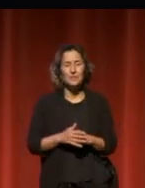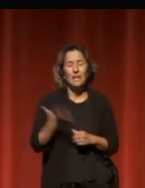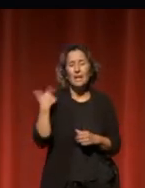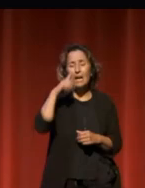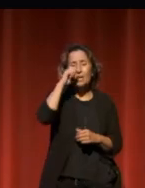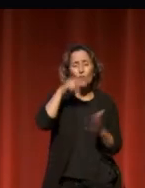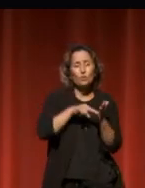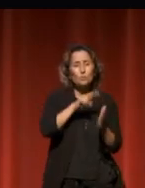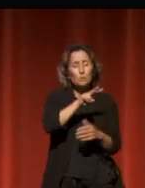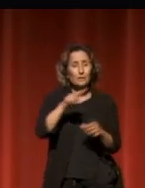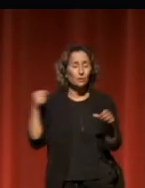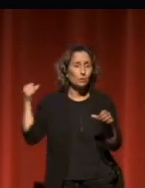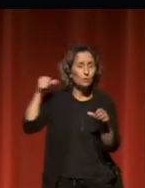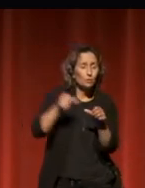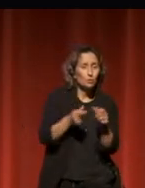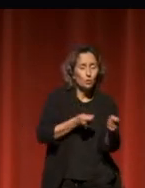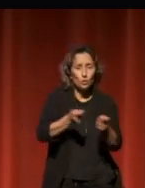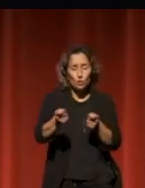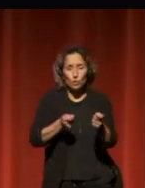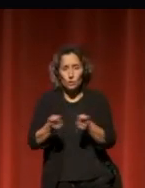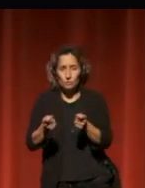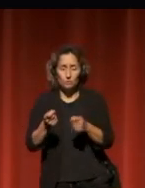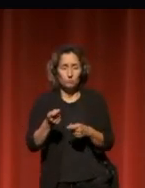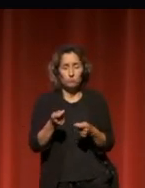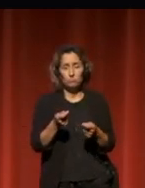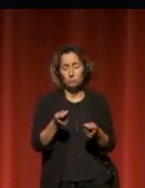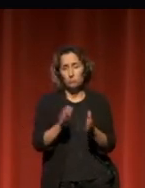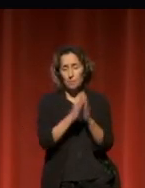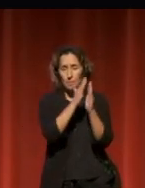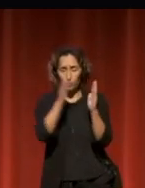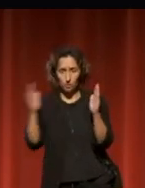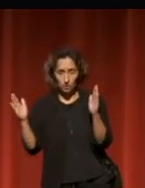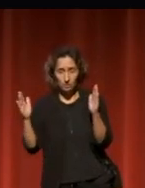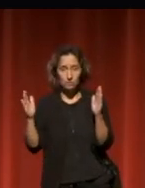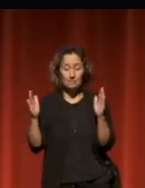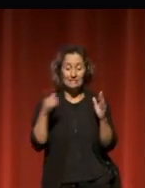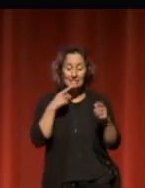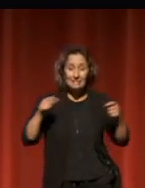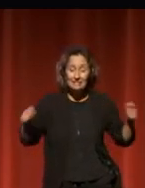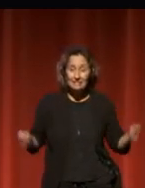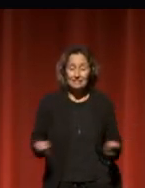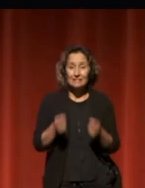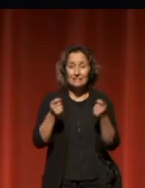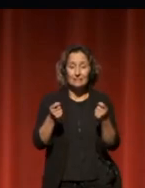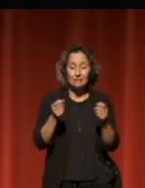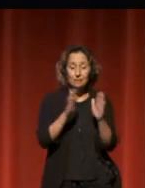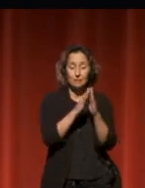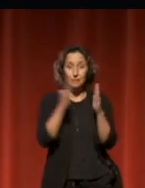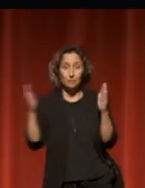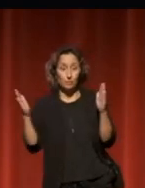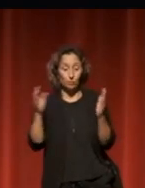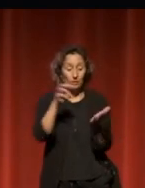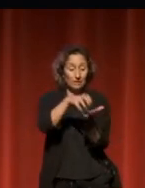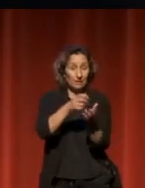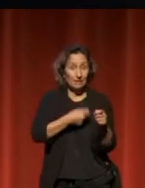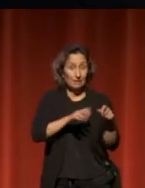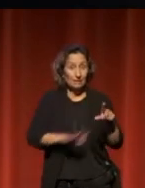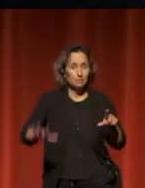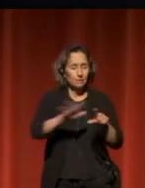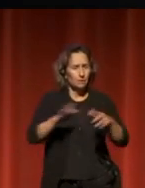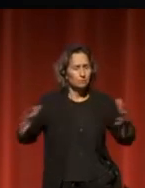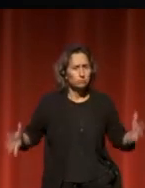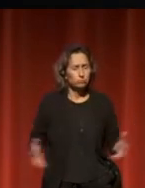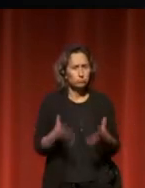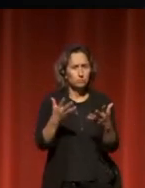de Subdirectora General de Coordinación Bibliotecaria, trabajando para promover el desarrollo de las bibliotecas españolas y fomentar